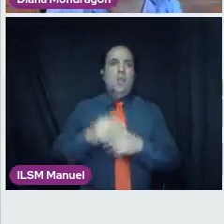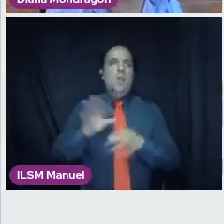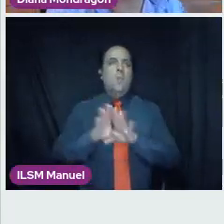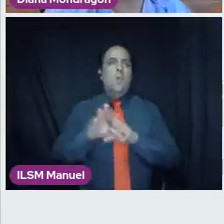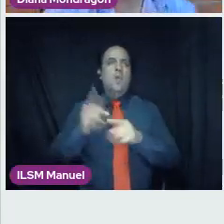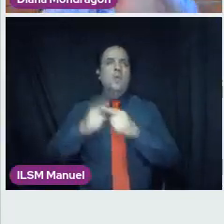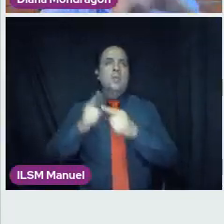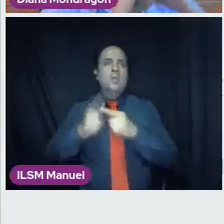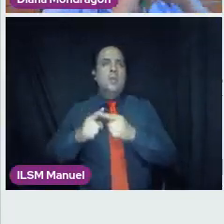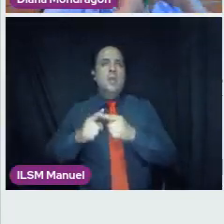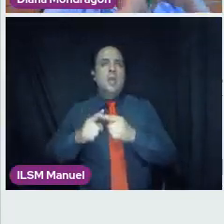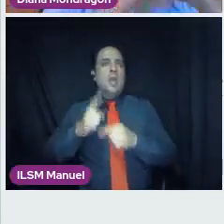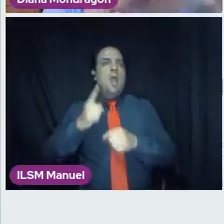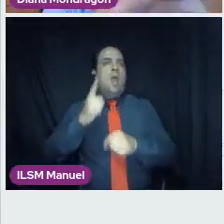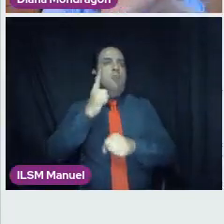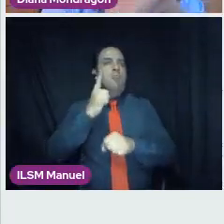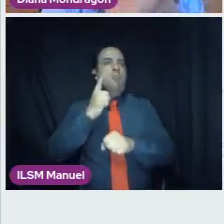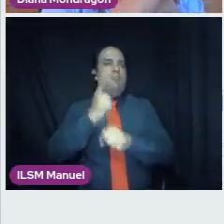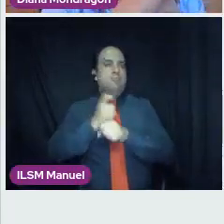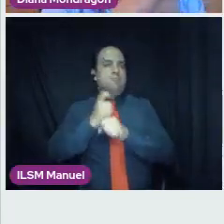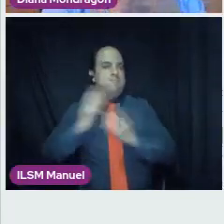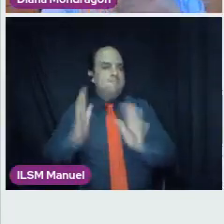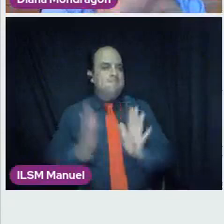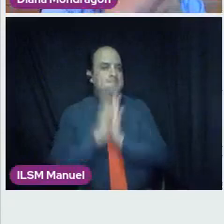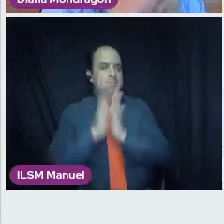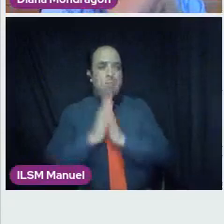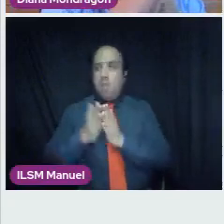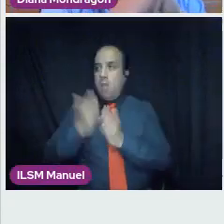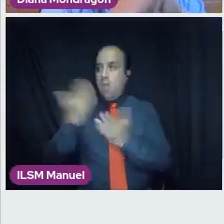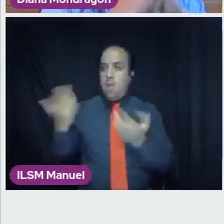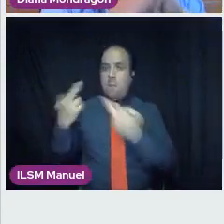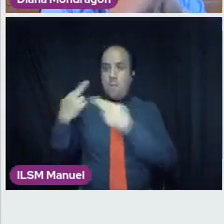primer paso? Entonces,